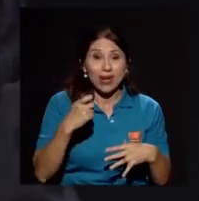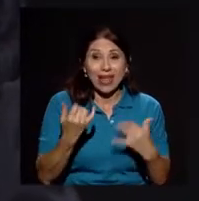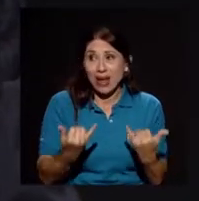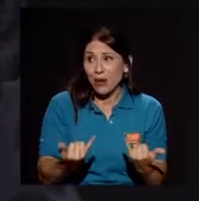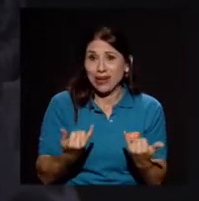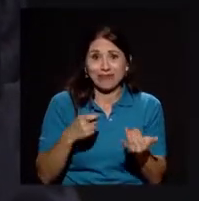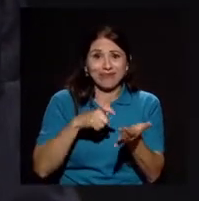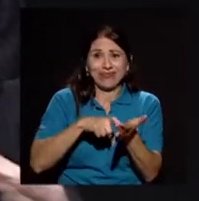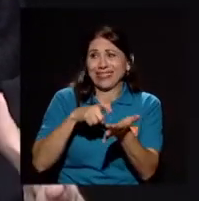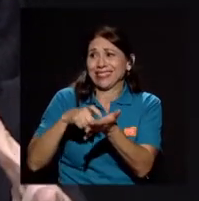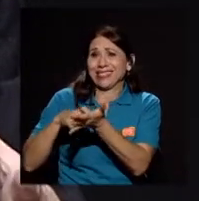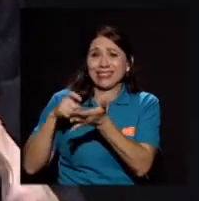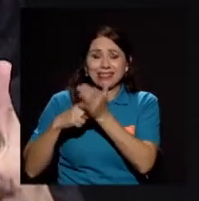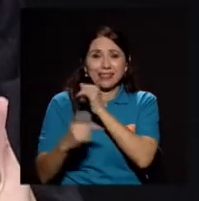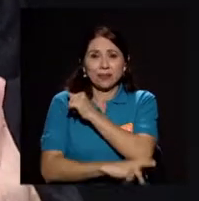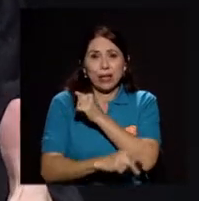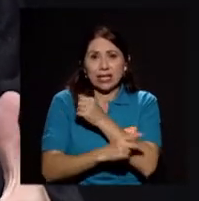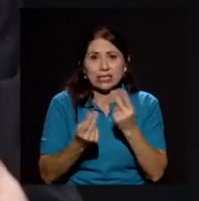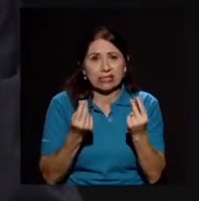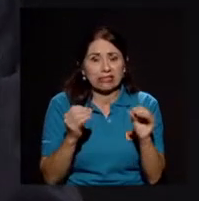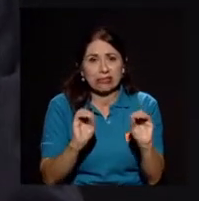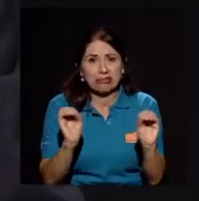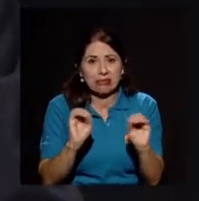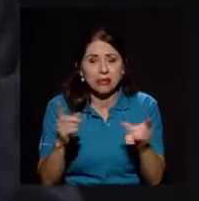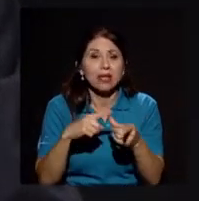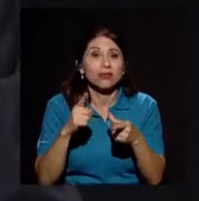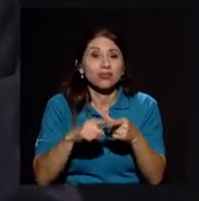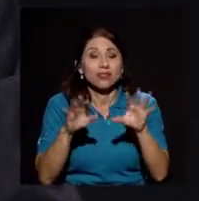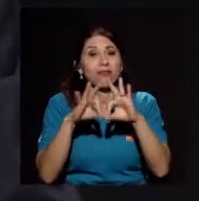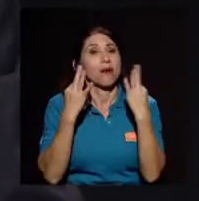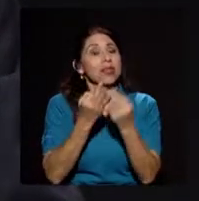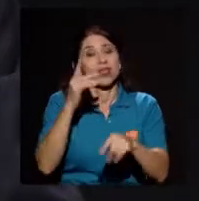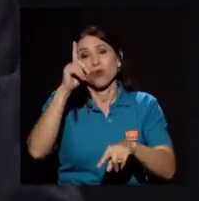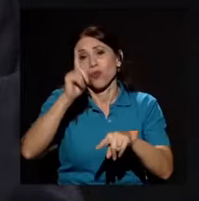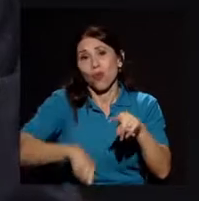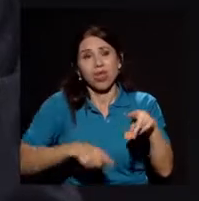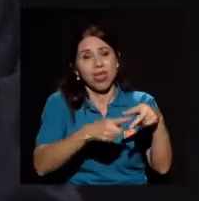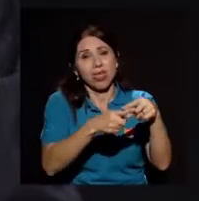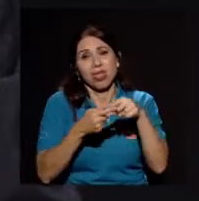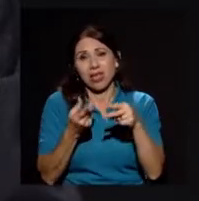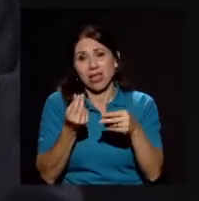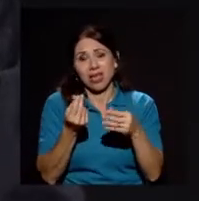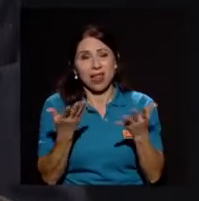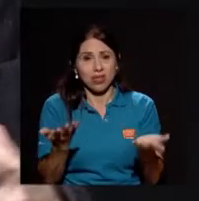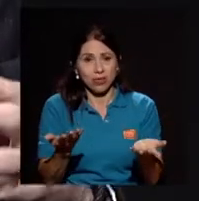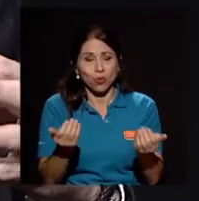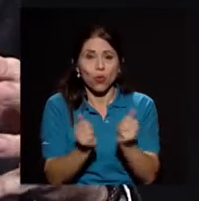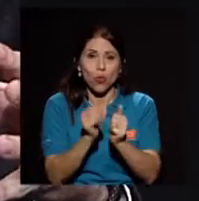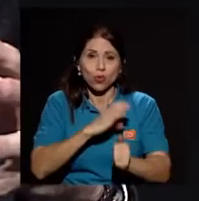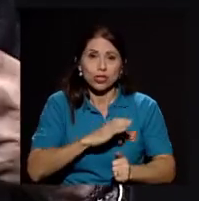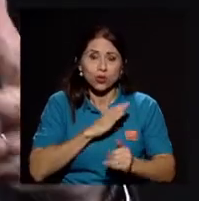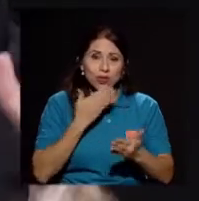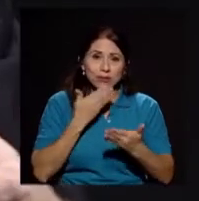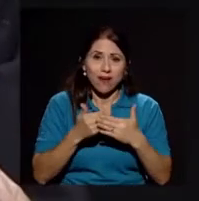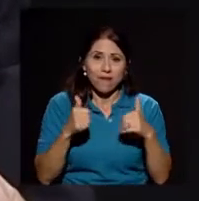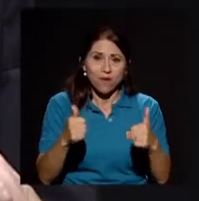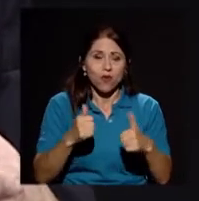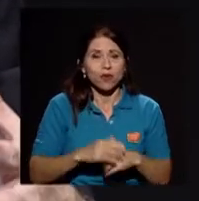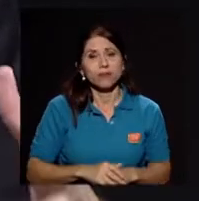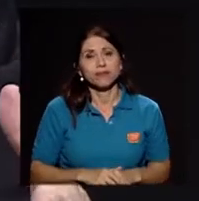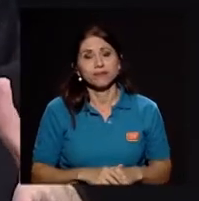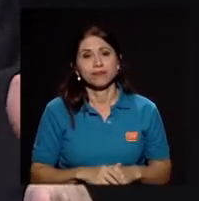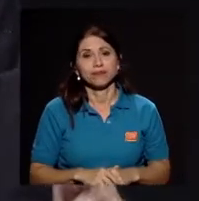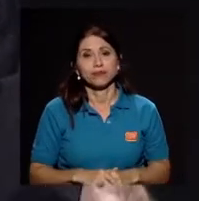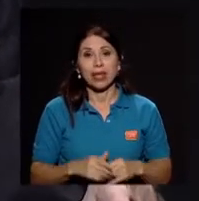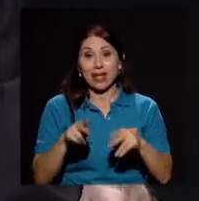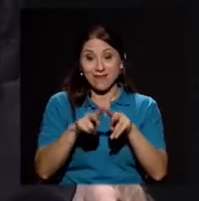fiscal que impide que los hogares adquieran crédito en condiciones favorables la ventaja que ha tenido el